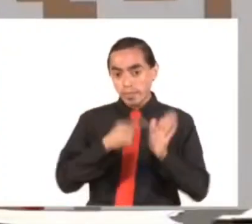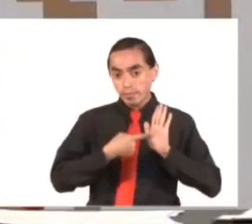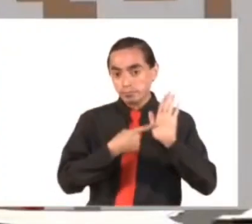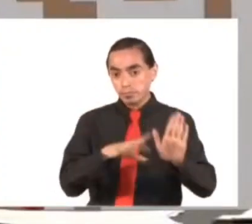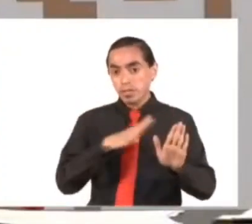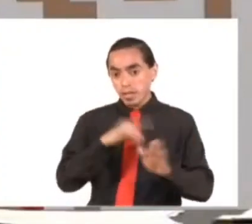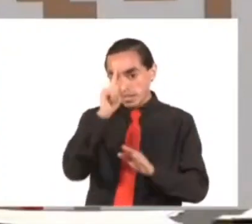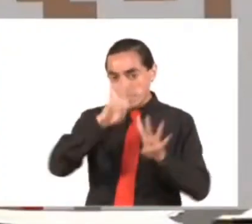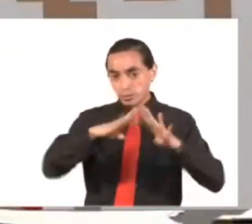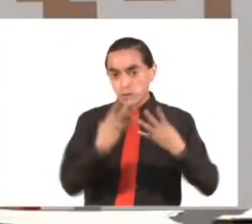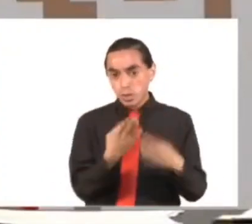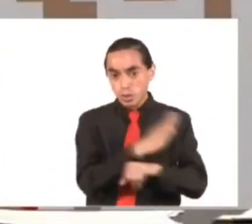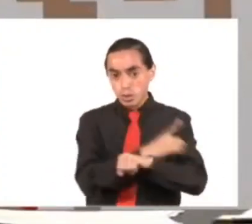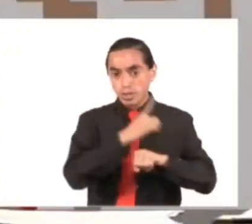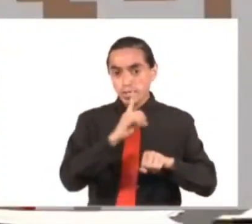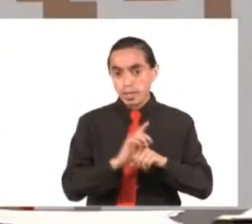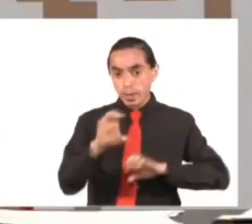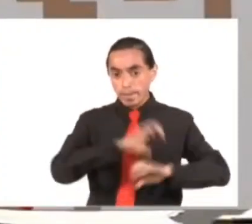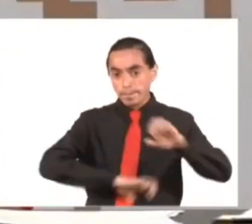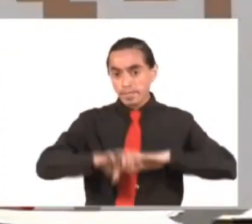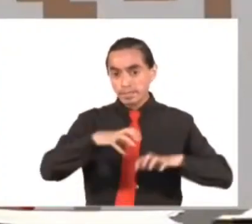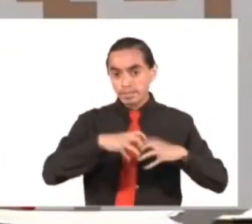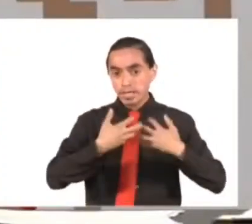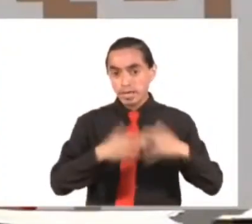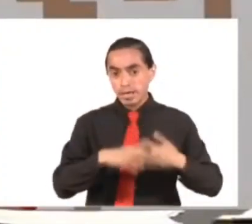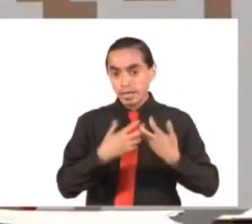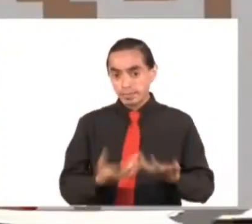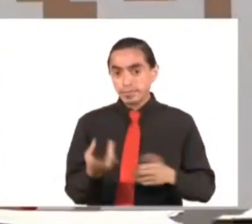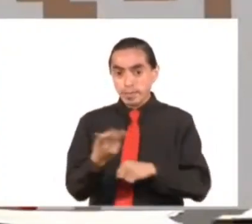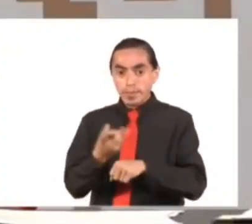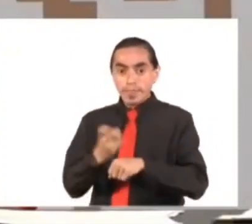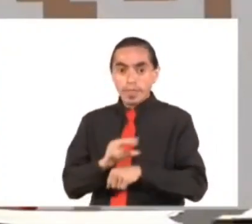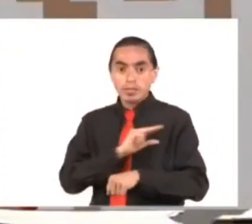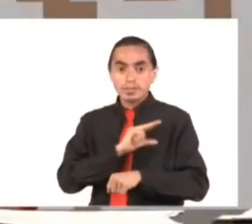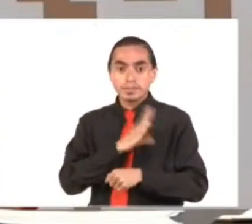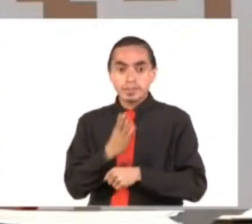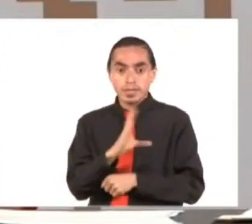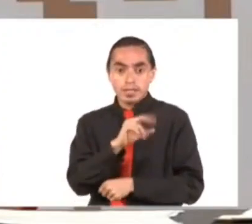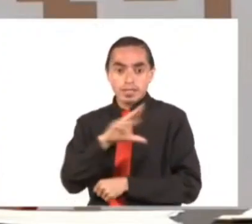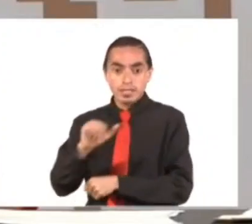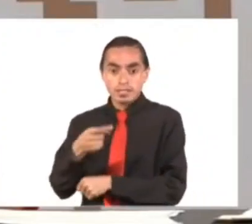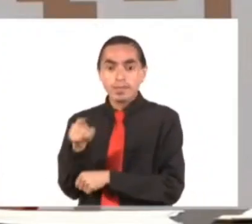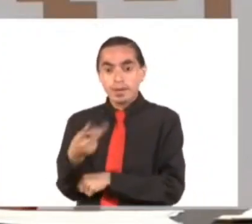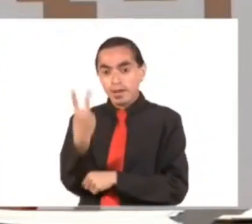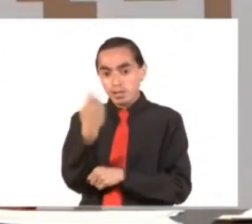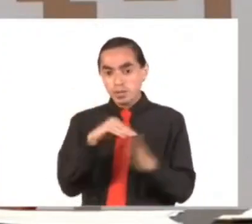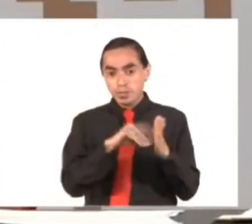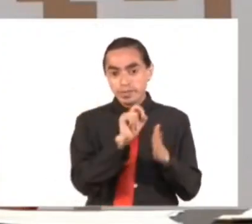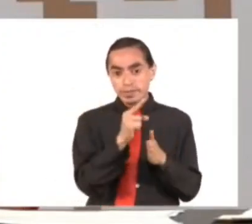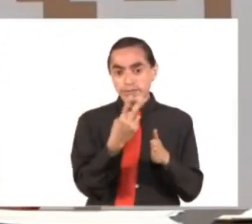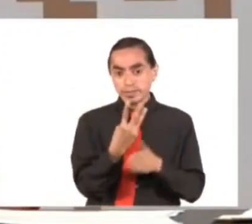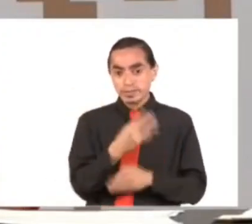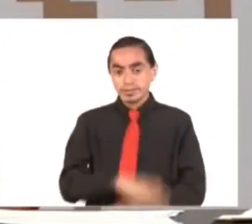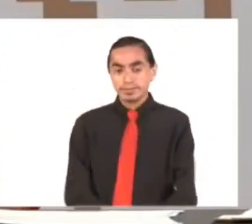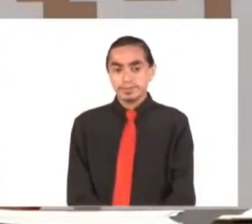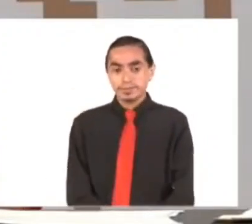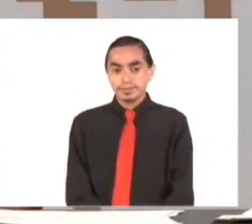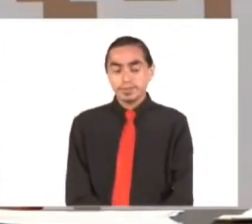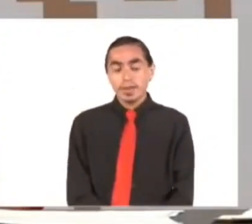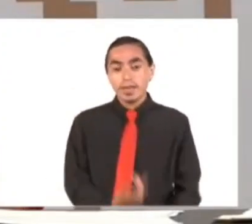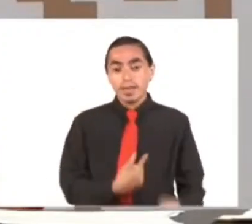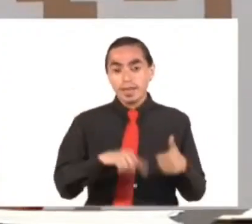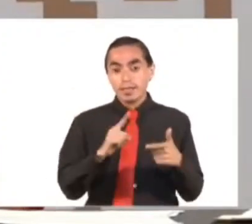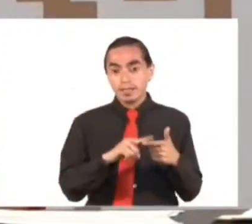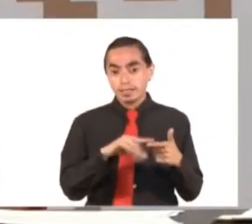del Consejo Coordinador Empresarial como invitado especial del CESA para las sesiones del 2023. Y 7,